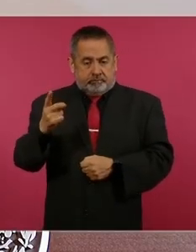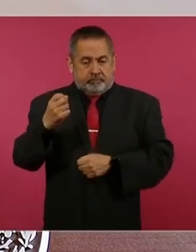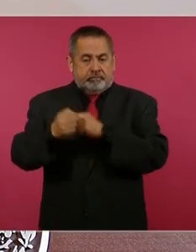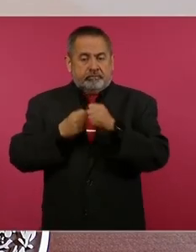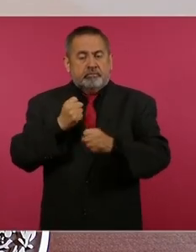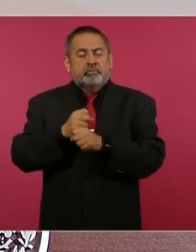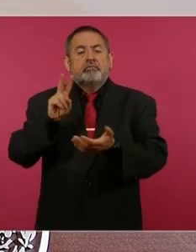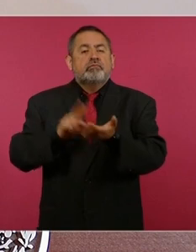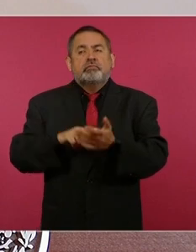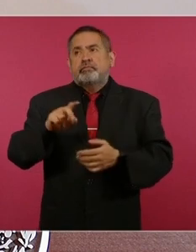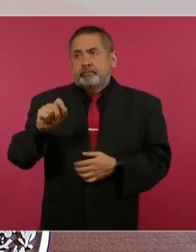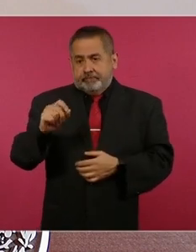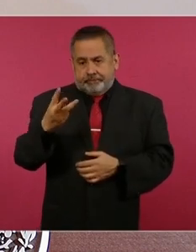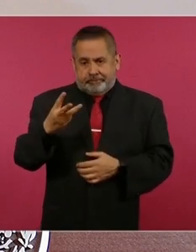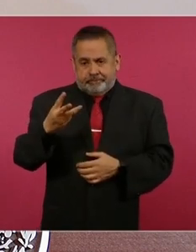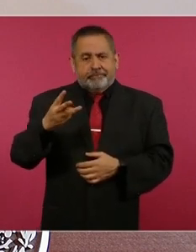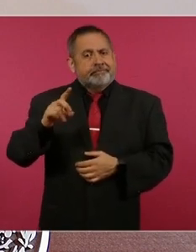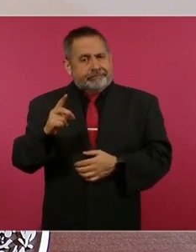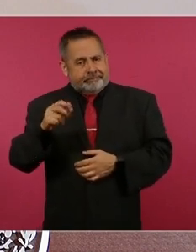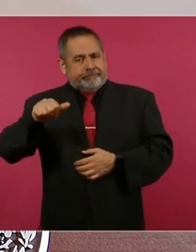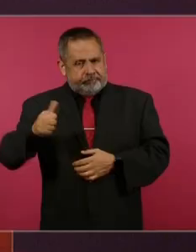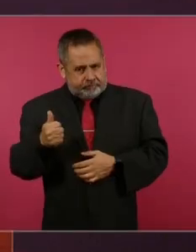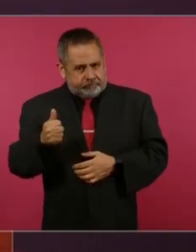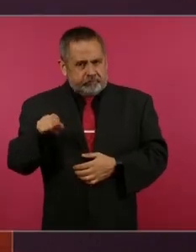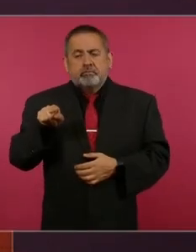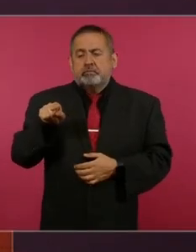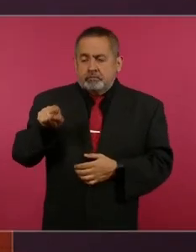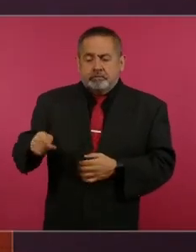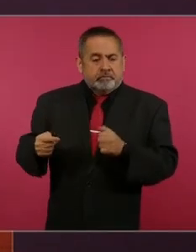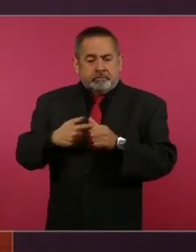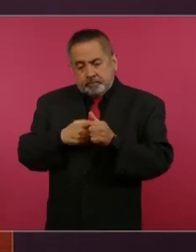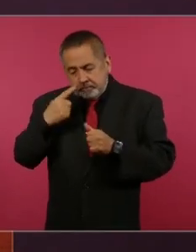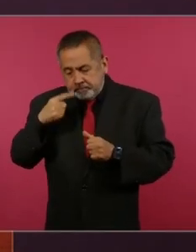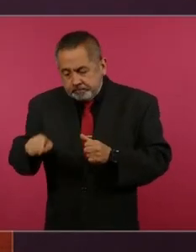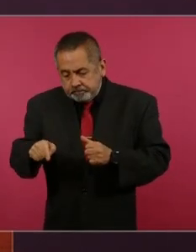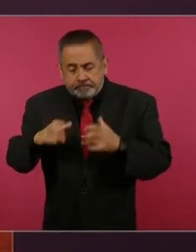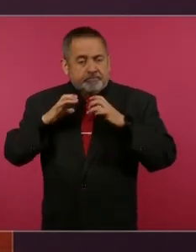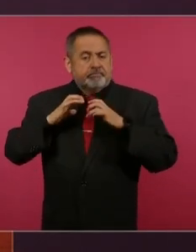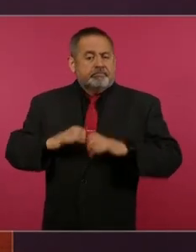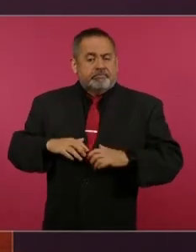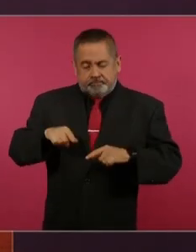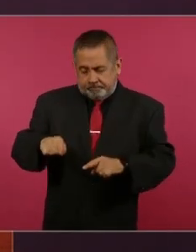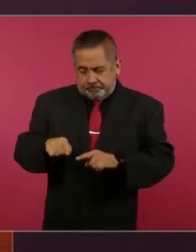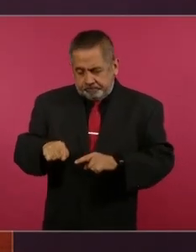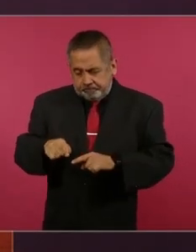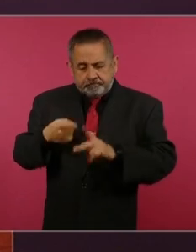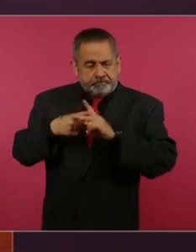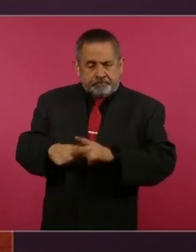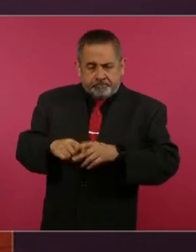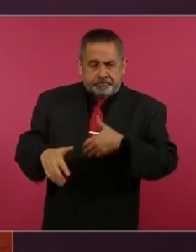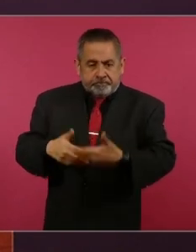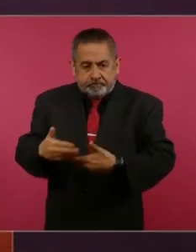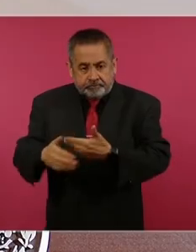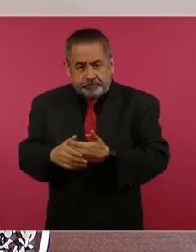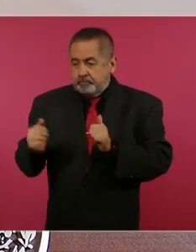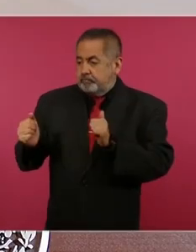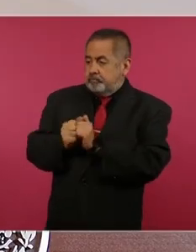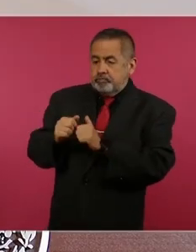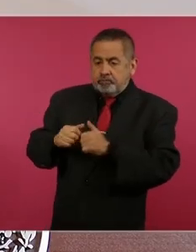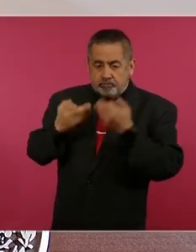de 2023 se inició esta primera etapa para la recuperación de los mineros, ya con la presencia de